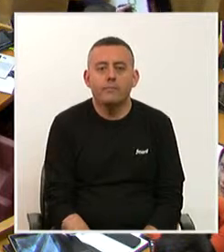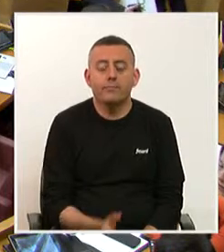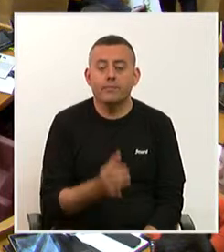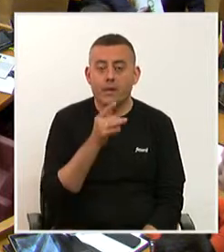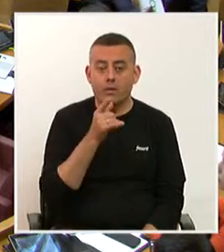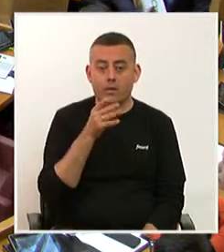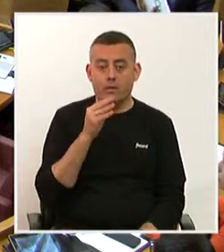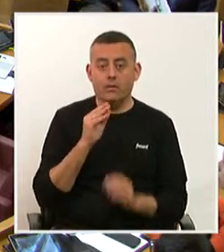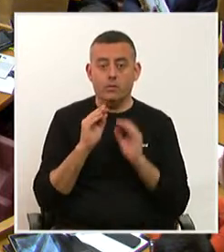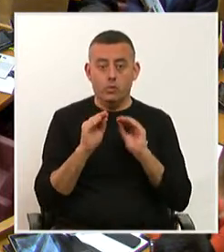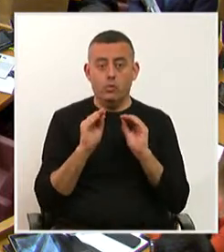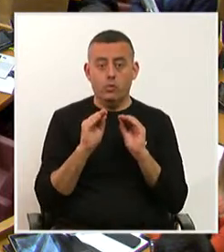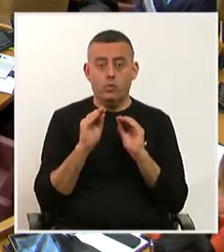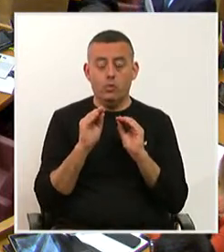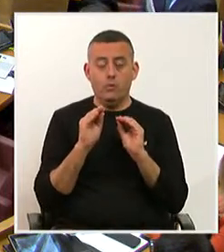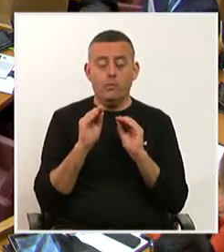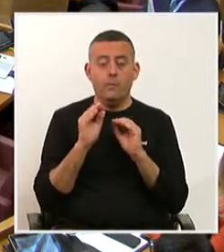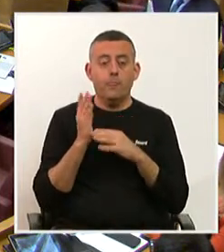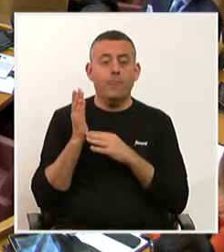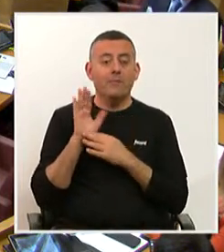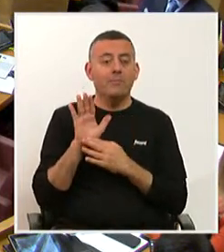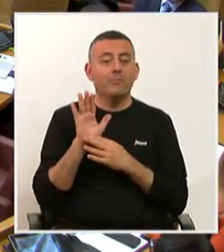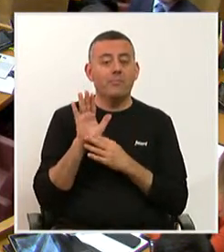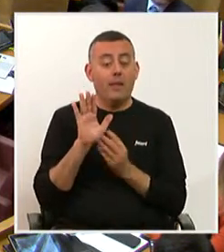mena en eles